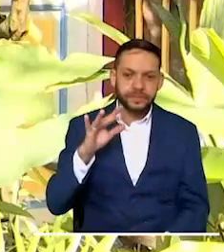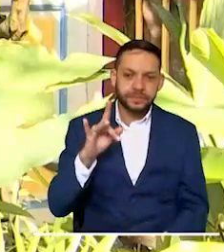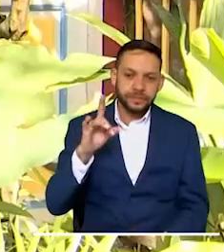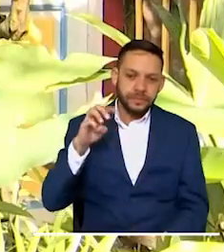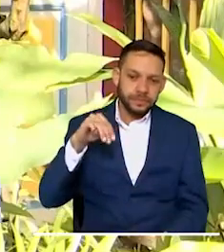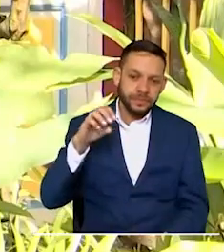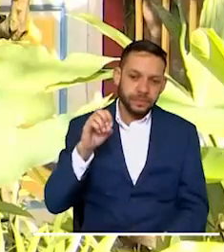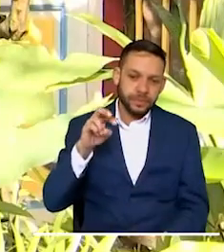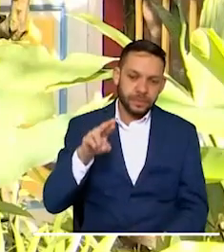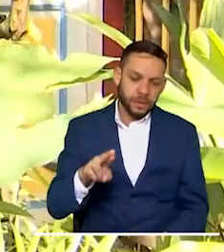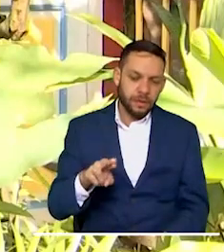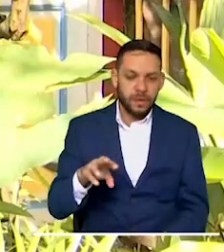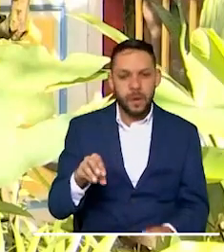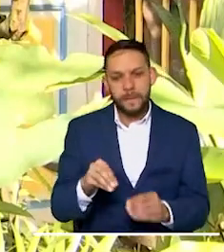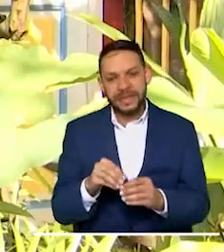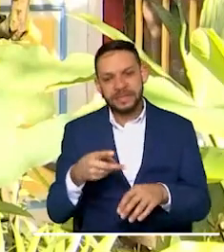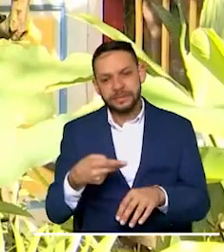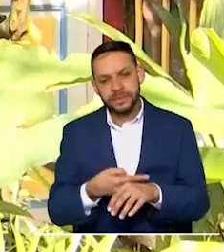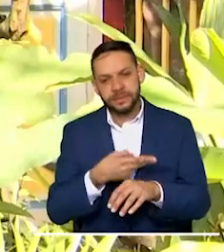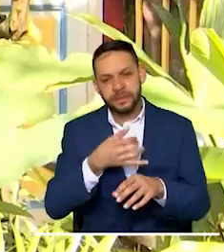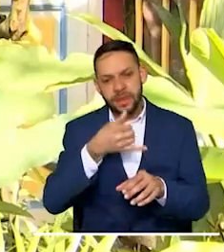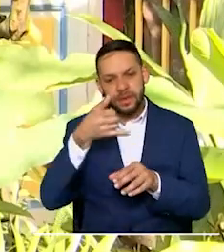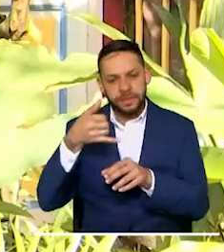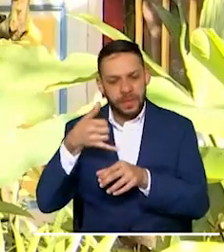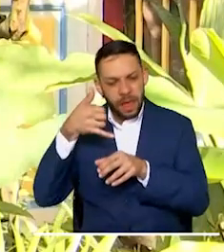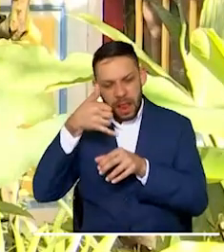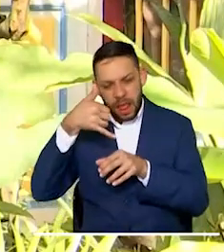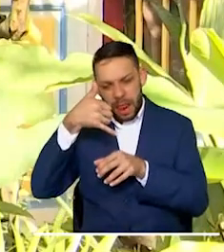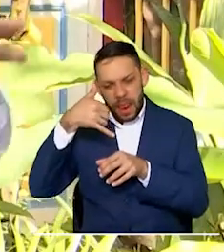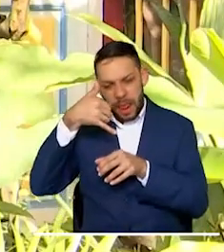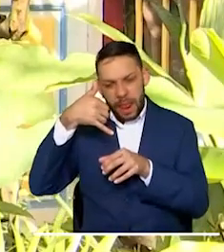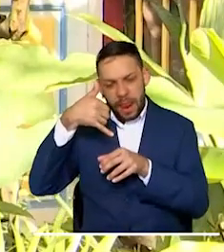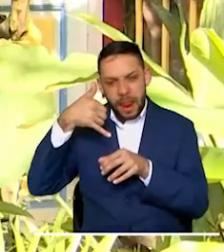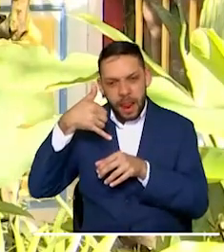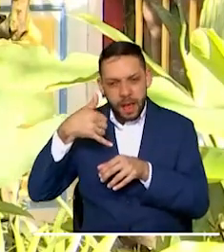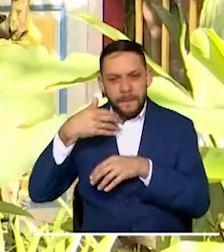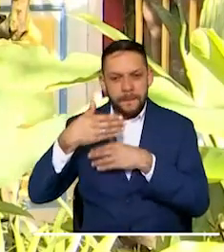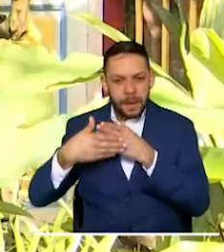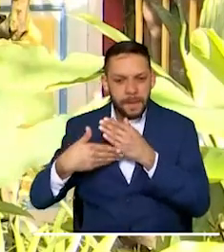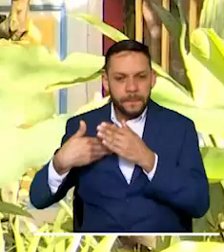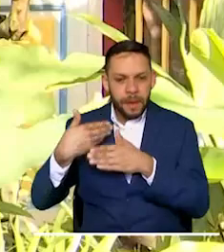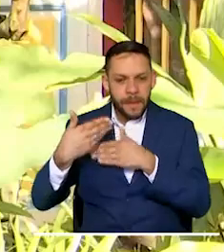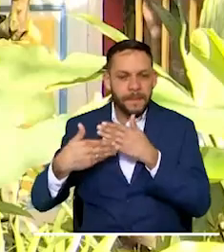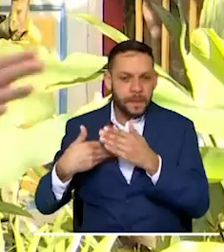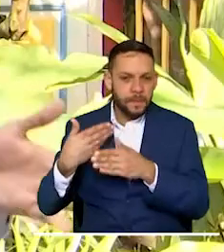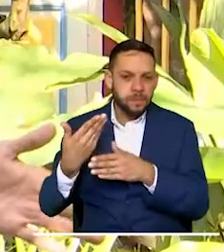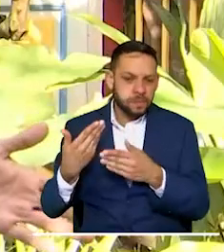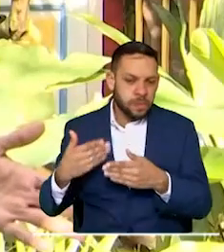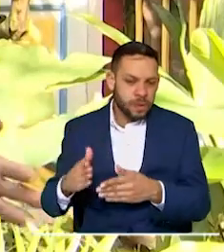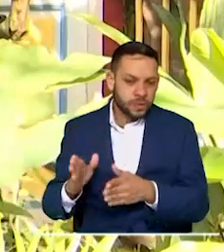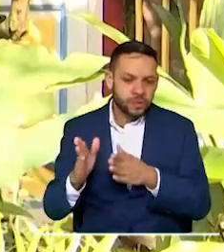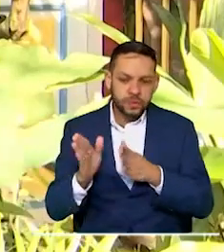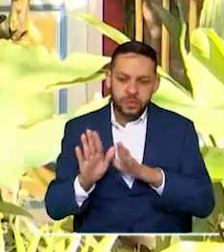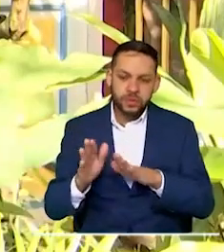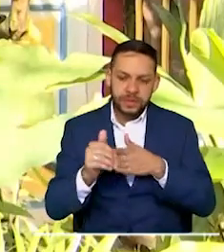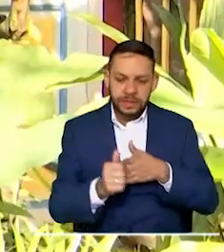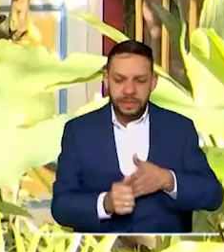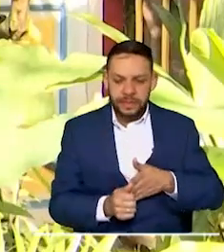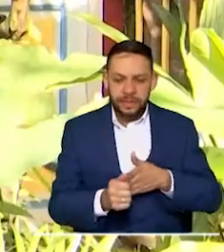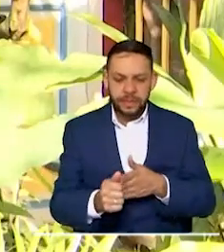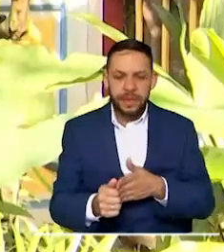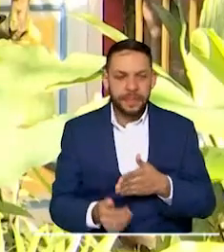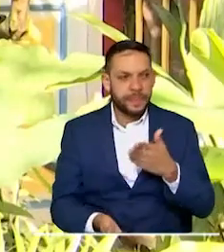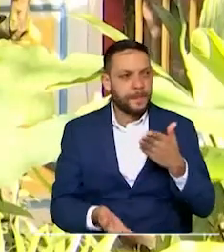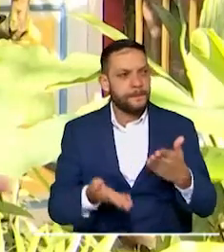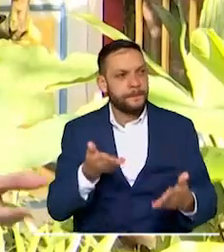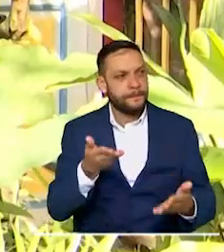una biopsia, como nos explicaba. Y evidentemente cada examen será orientado dependiendo de estos